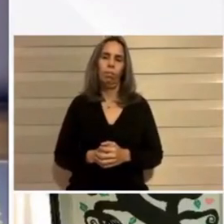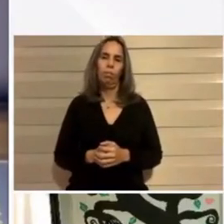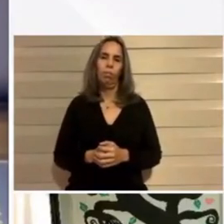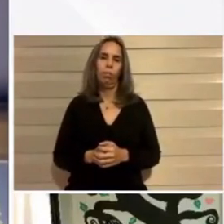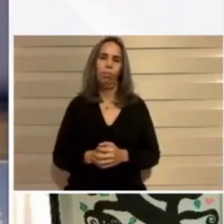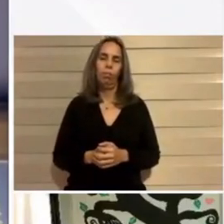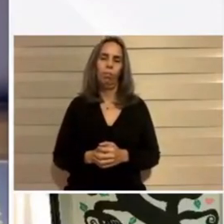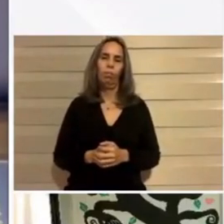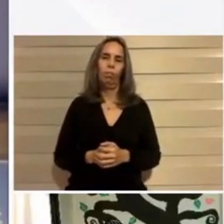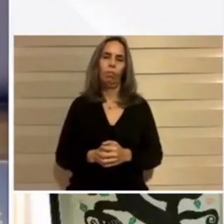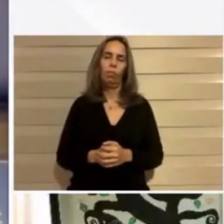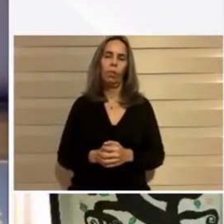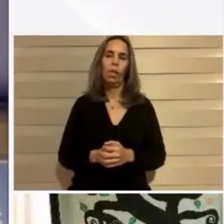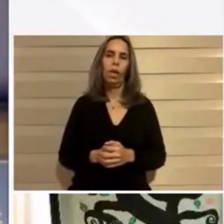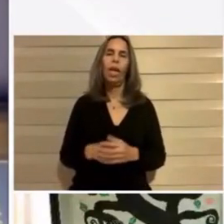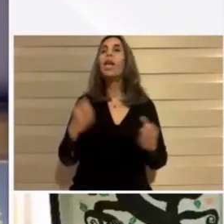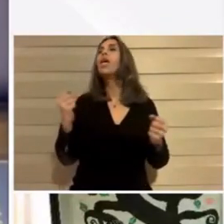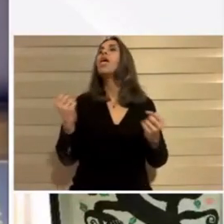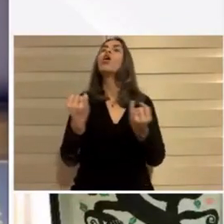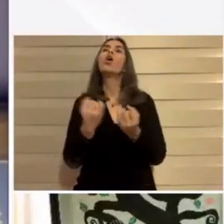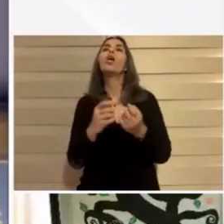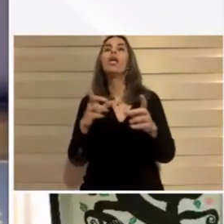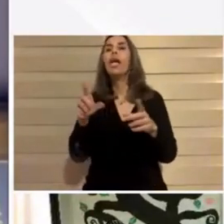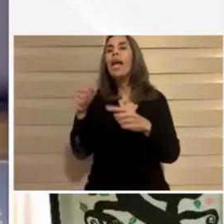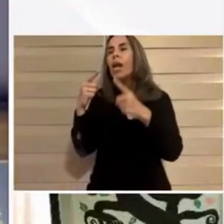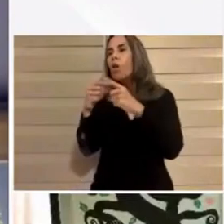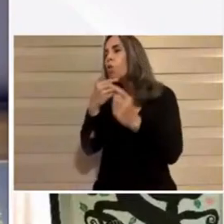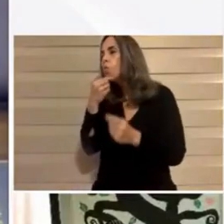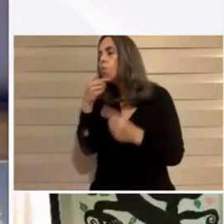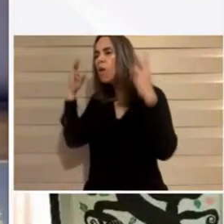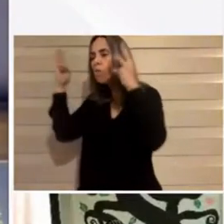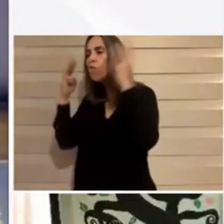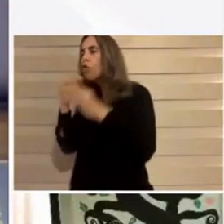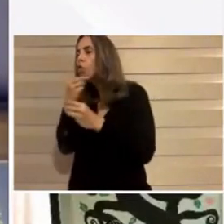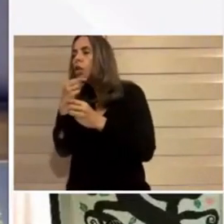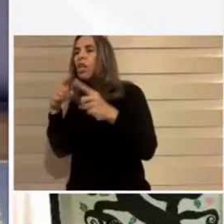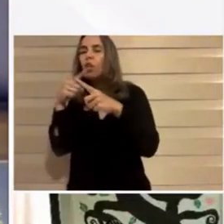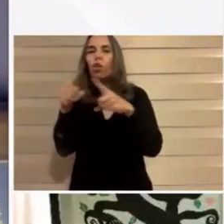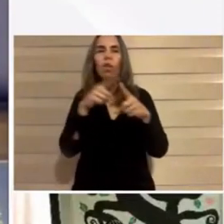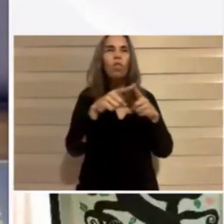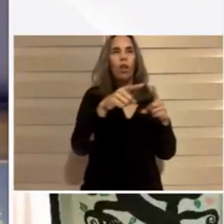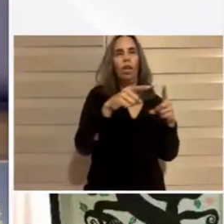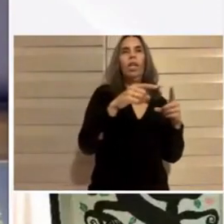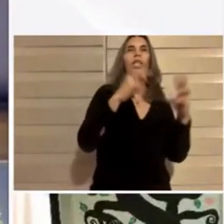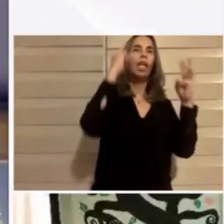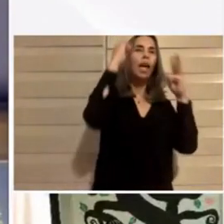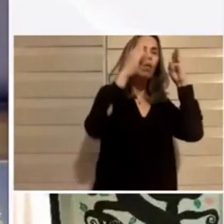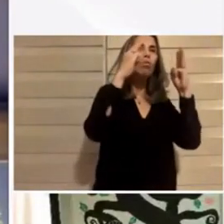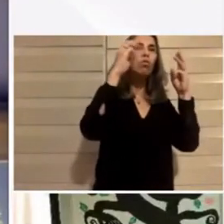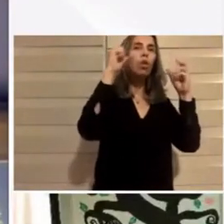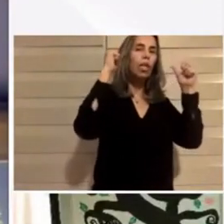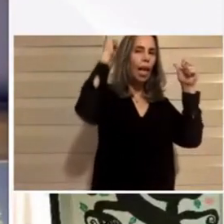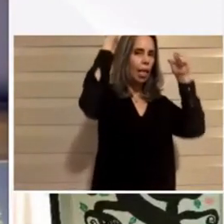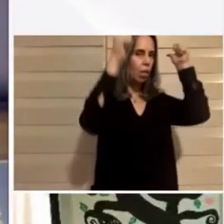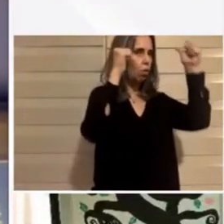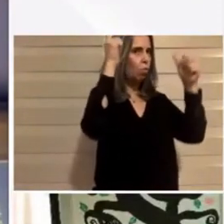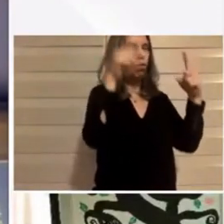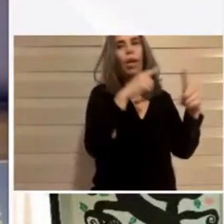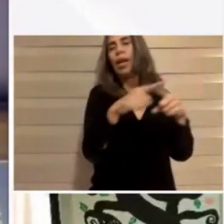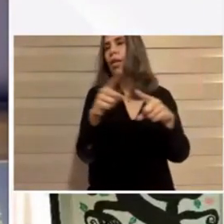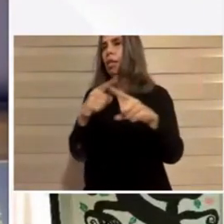Museo de Antropología, que tiene, alberga nuestro patrimonio prehispánico, o un Museo de Arte Moderno, que